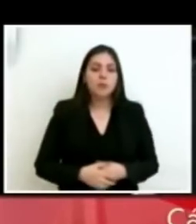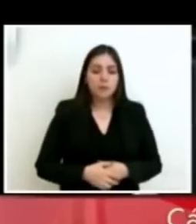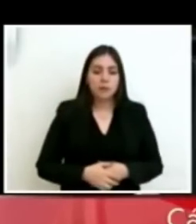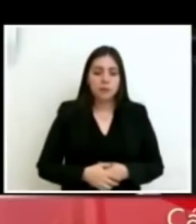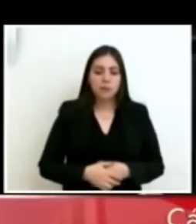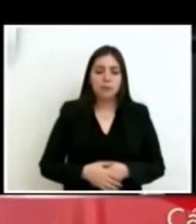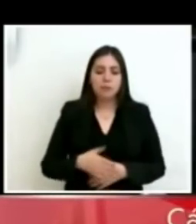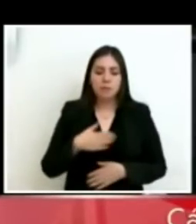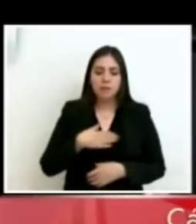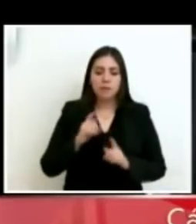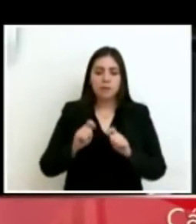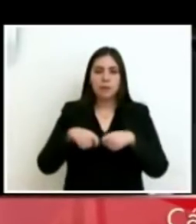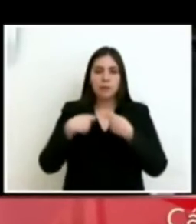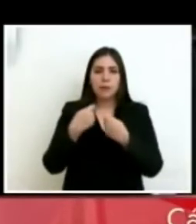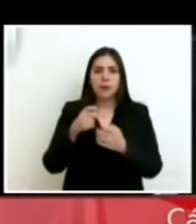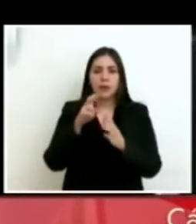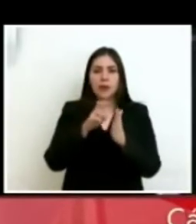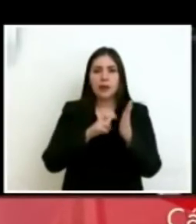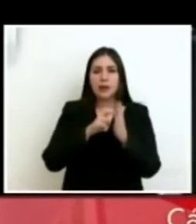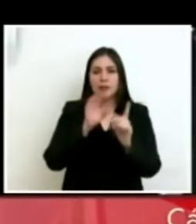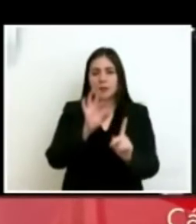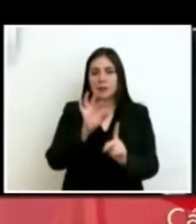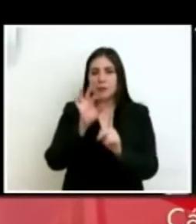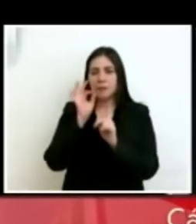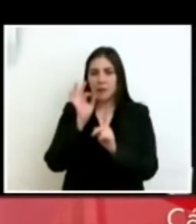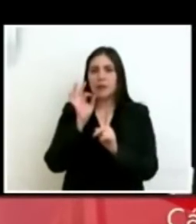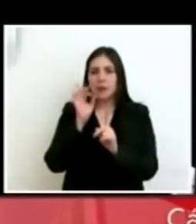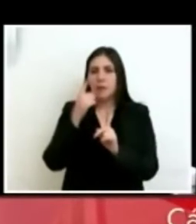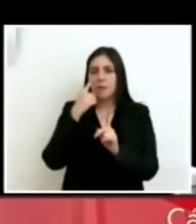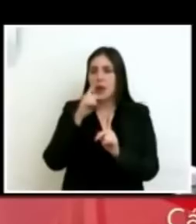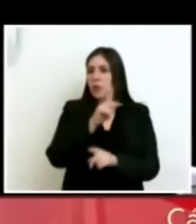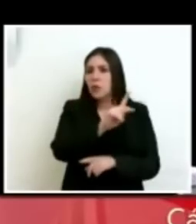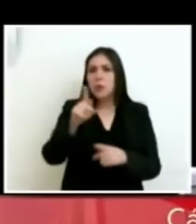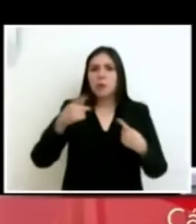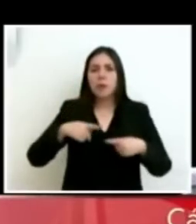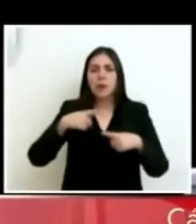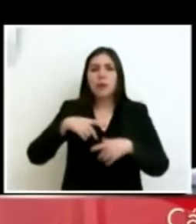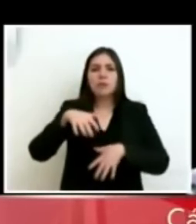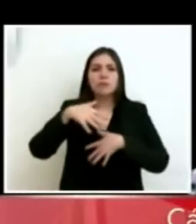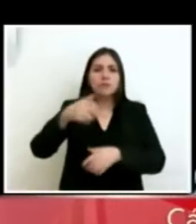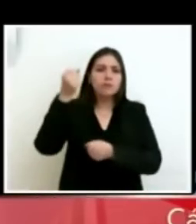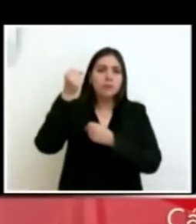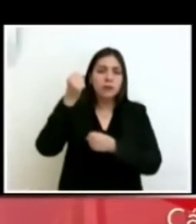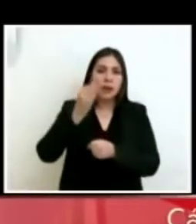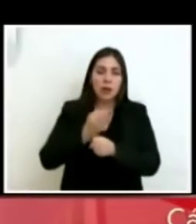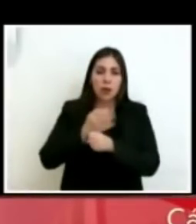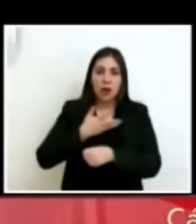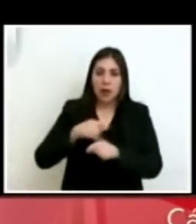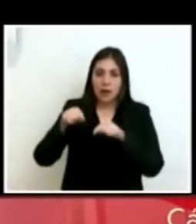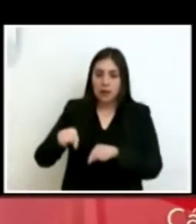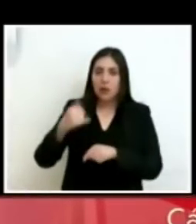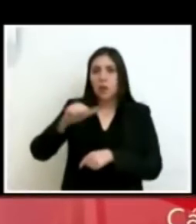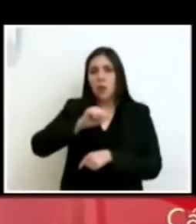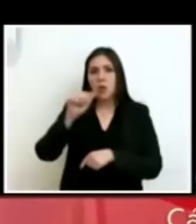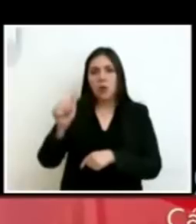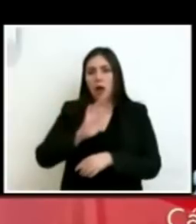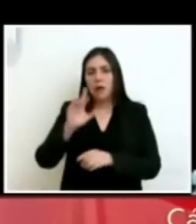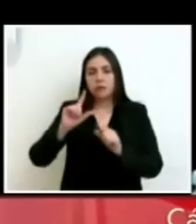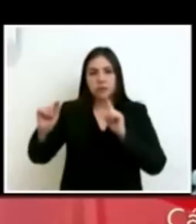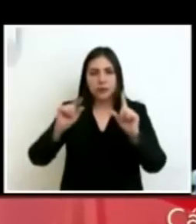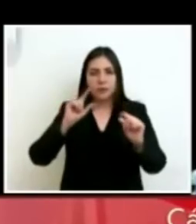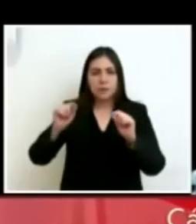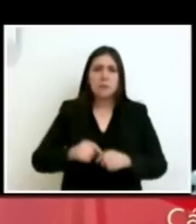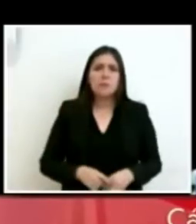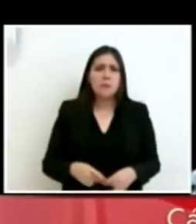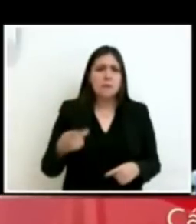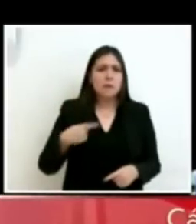de todas y todos los manifestantes presentes y ausentes, todos aquellos que están en contra de esta reforma